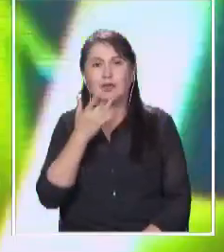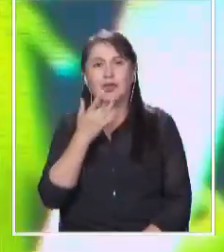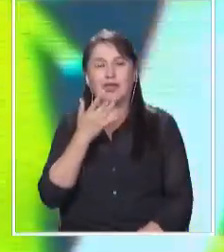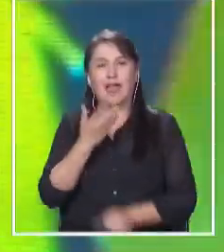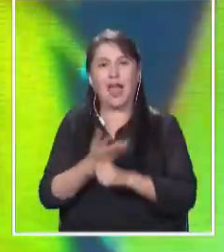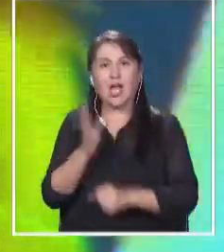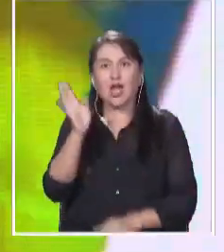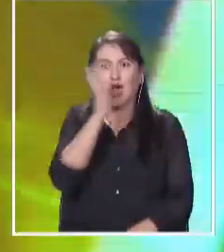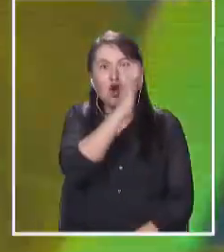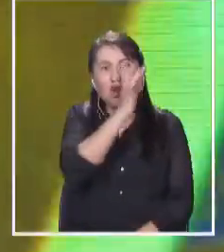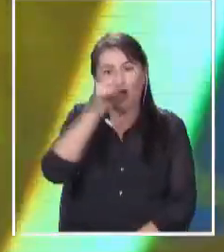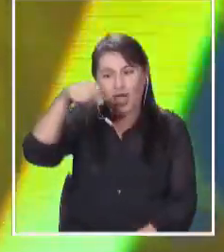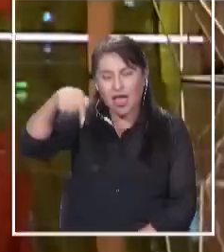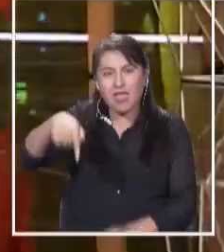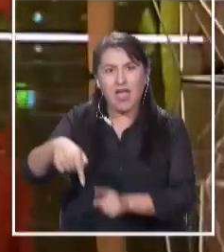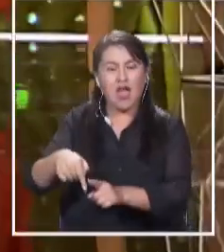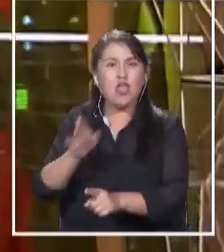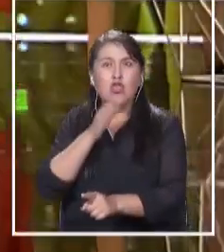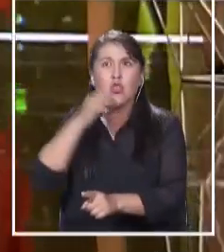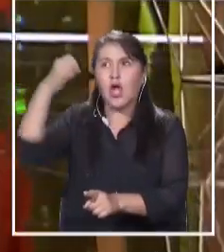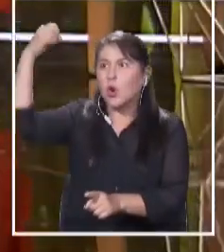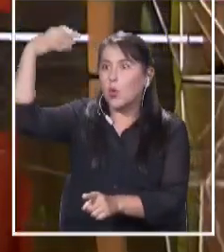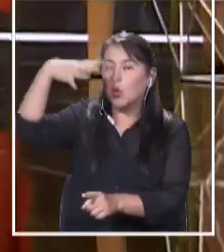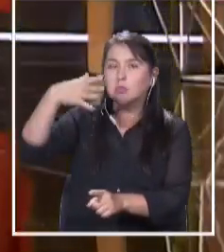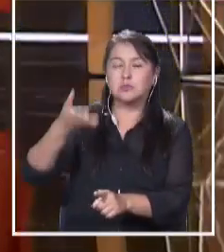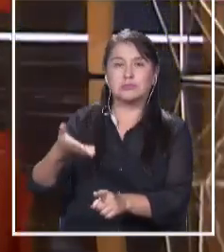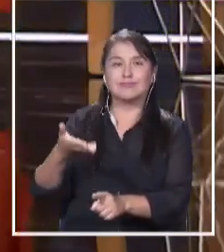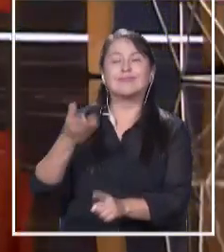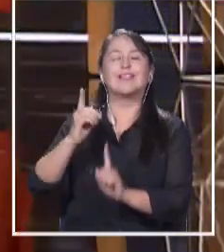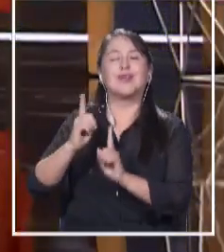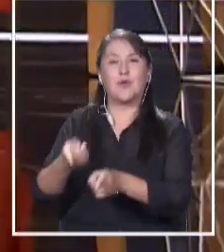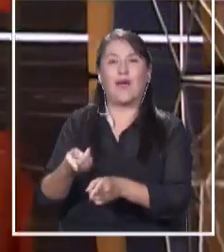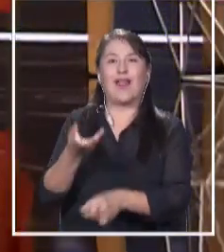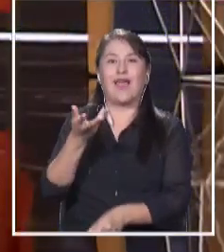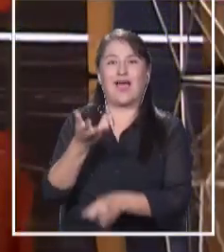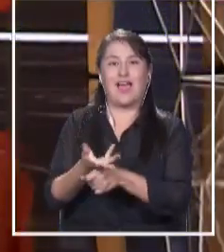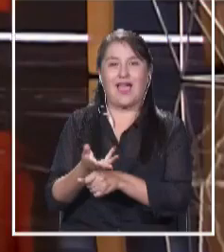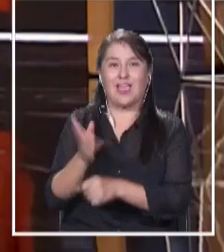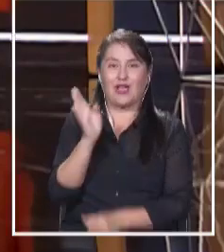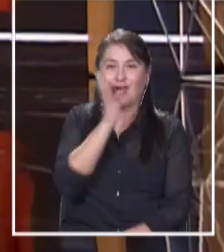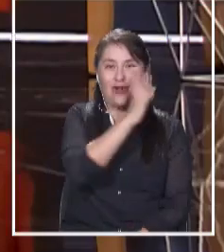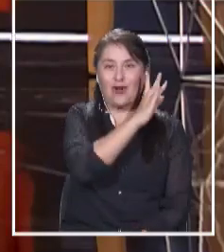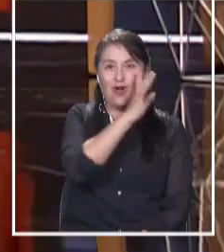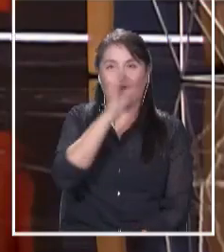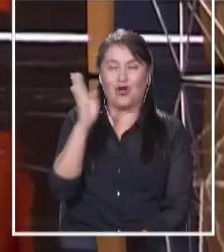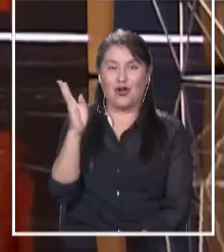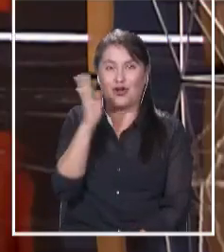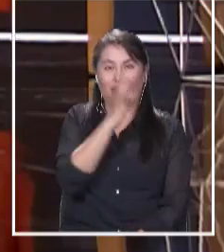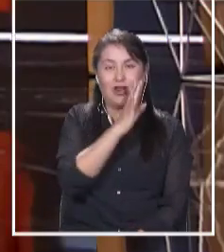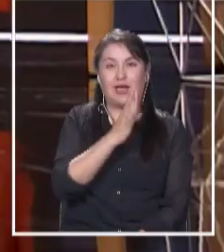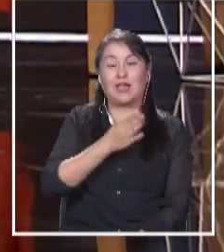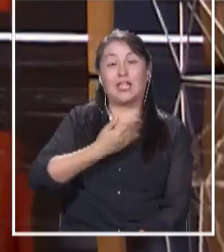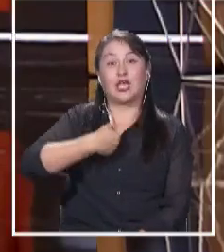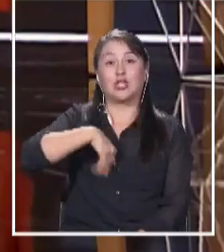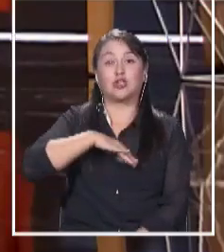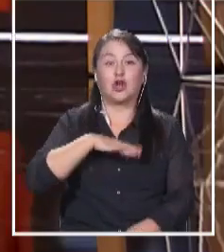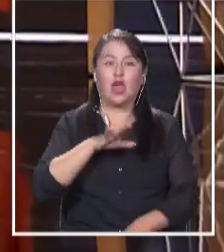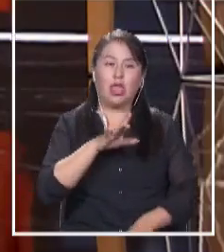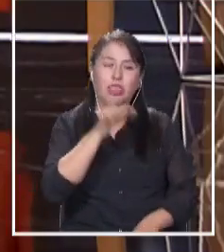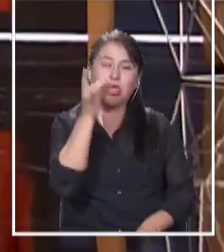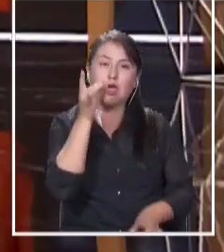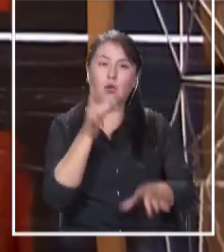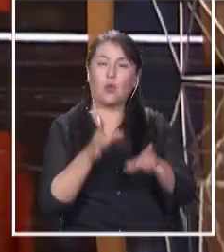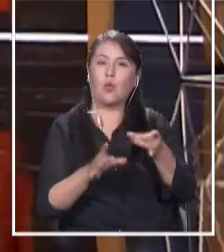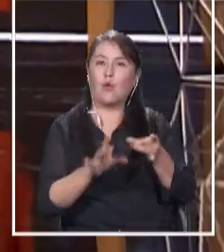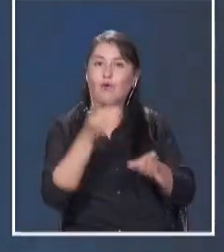si no hay luz?, ¿cierto? Y dentro de las cosas que hemos estado descubriendo a